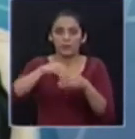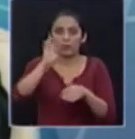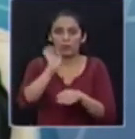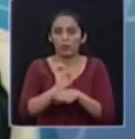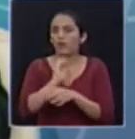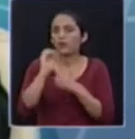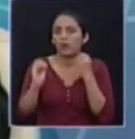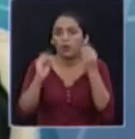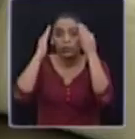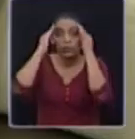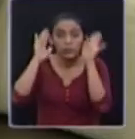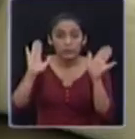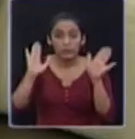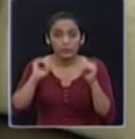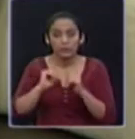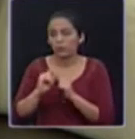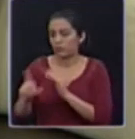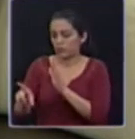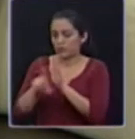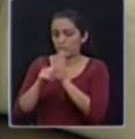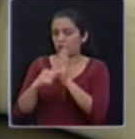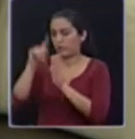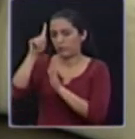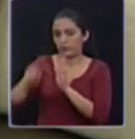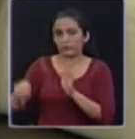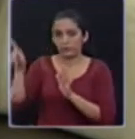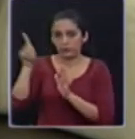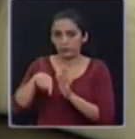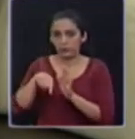proselitistas, políticas. De hecho, lo prohíbe.